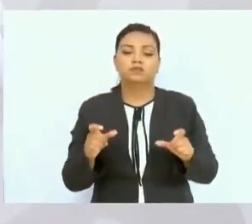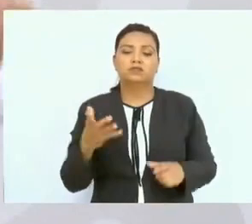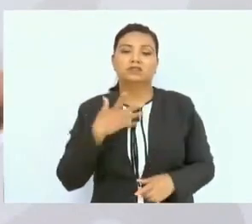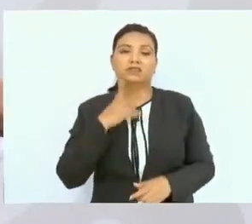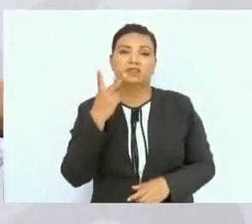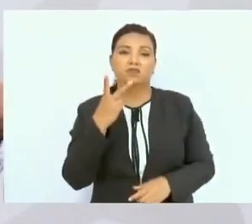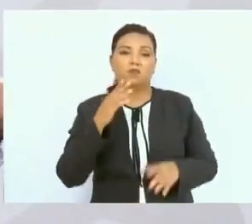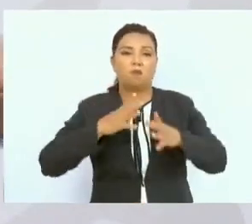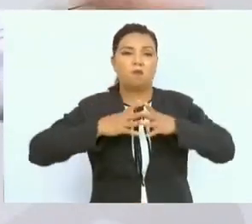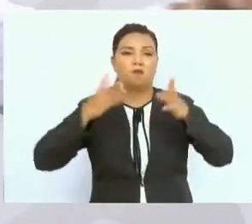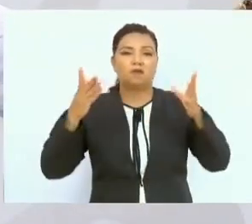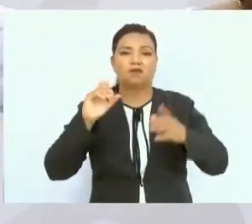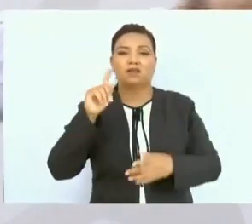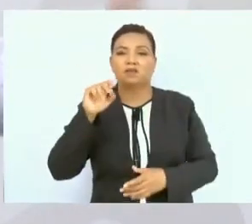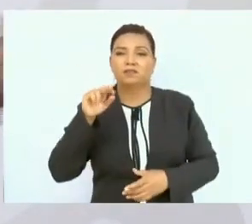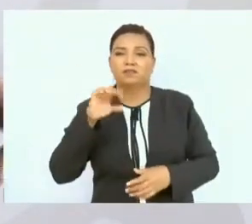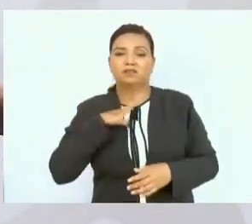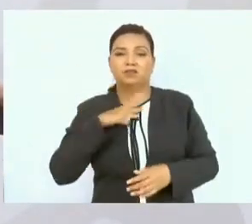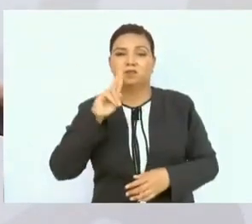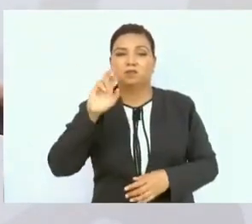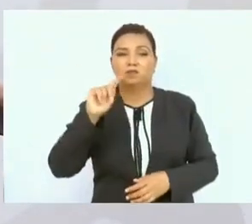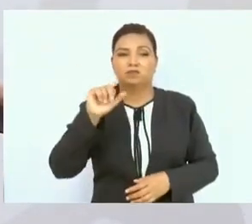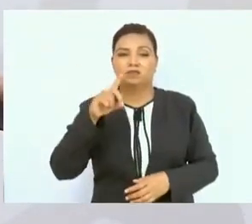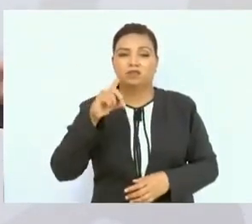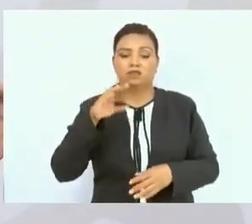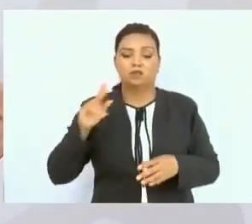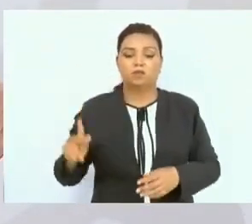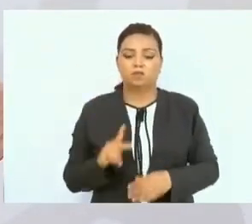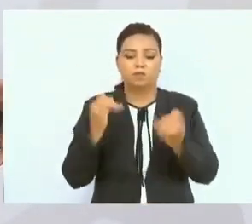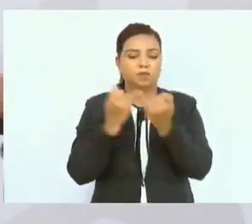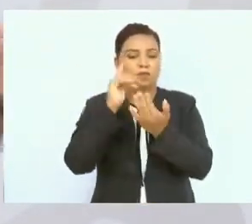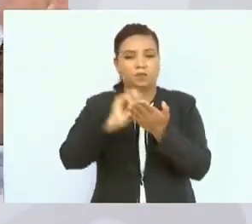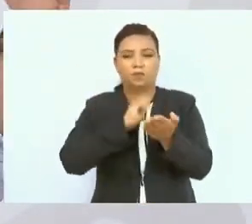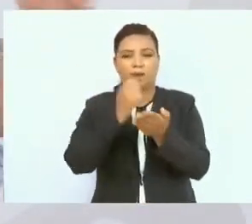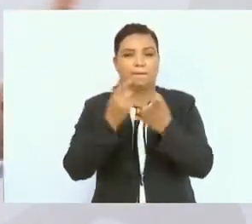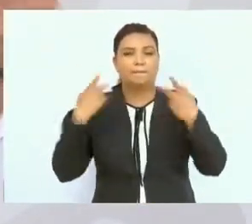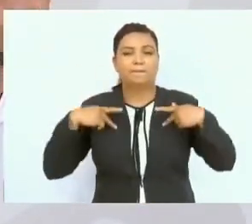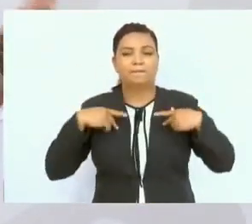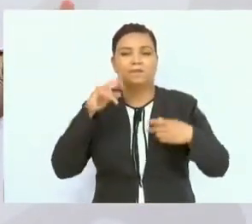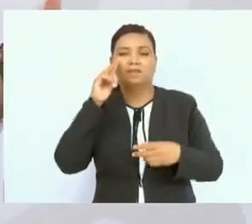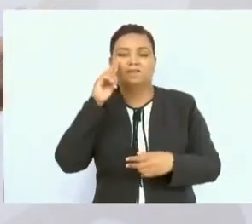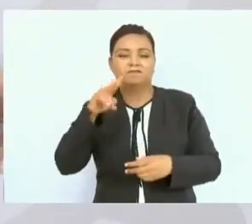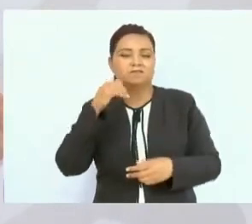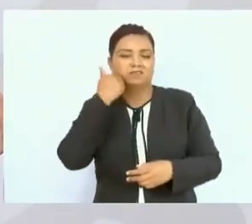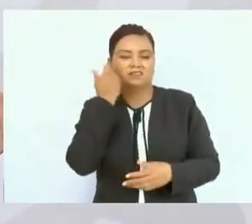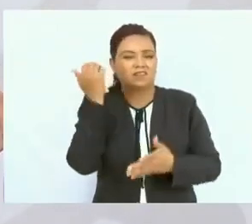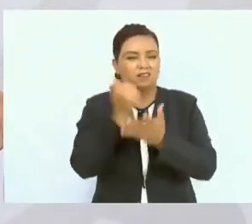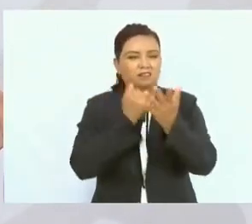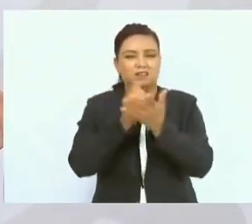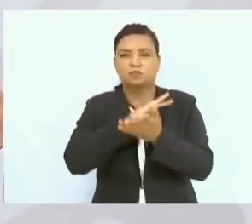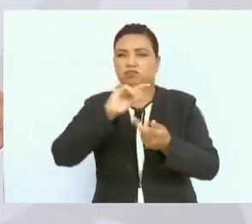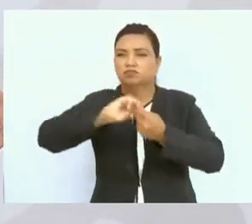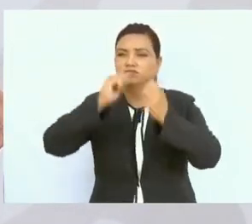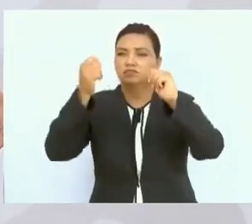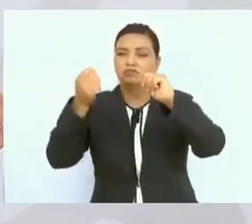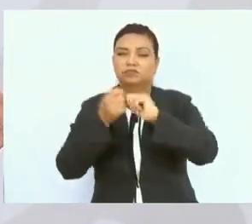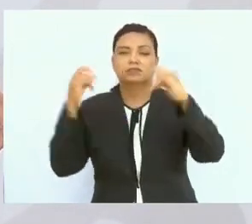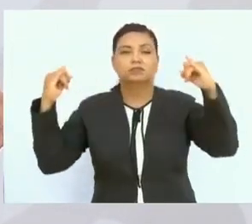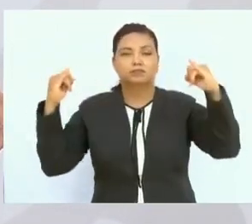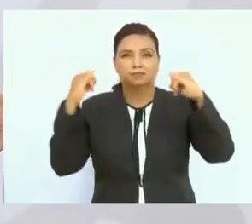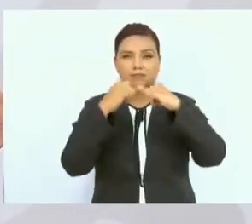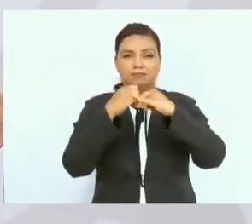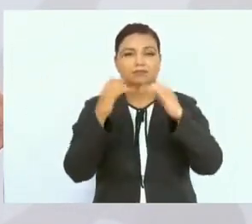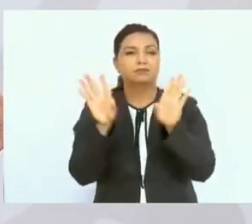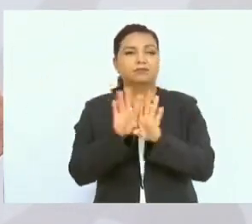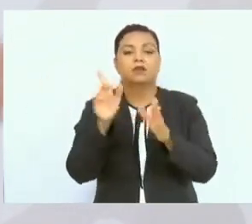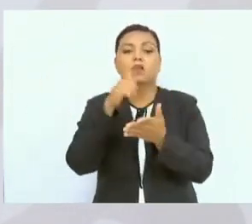tenemos dos grandes elementos: la voluntad de un pueblo como el tamaulipeco que está definido y decidido a transformar las instituciones,